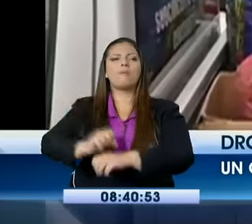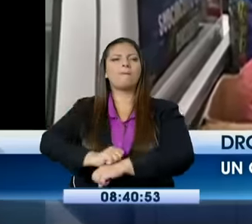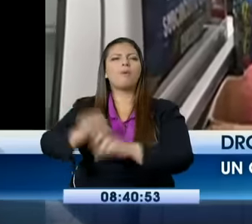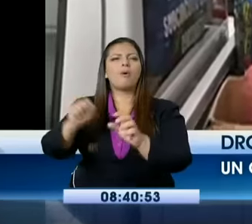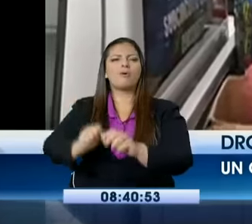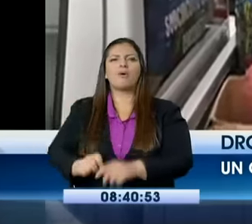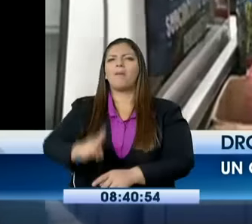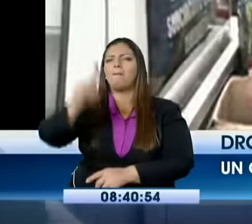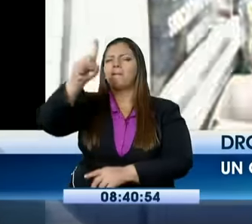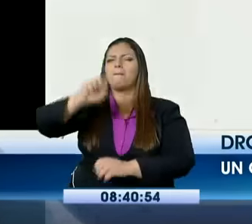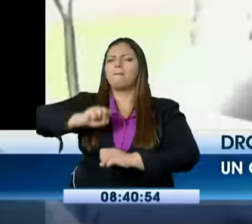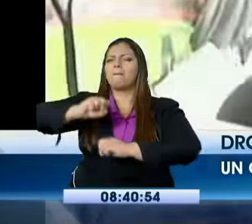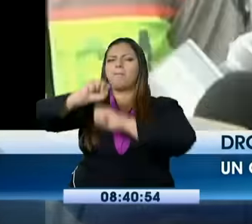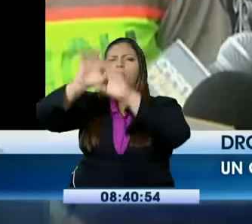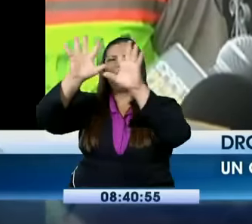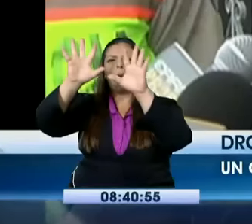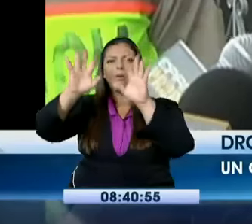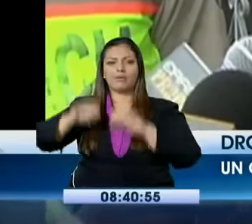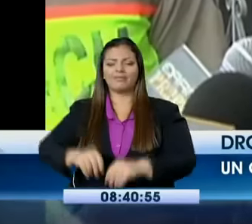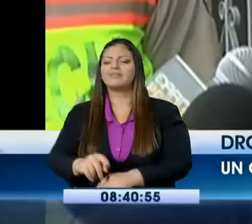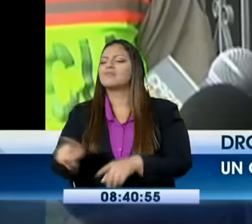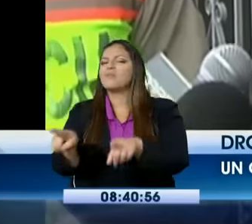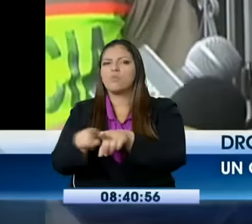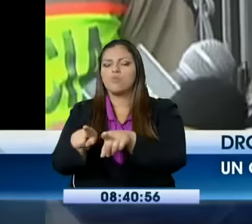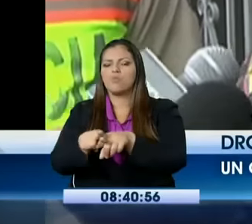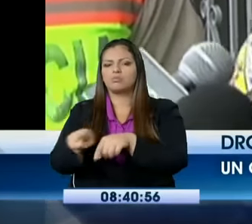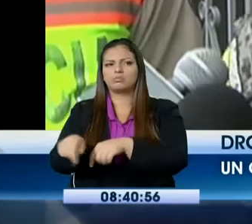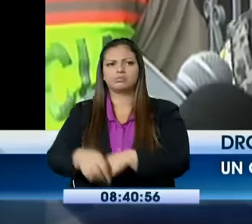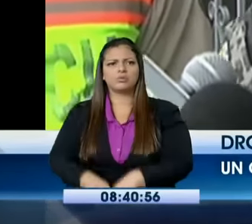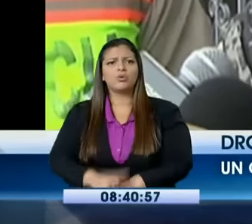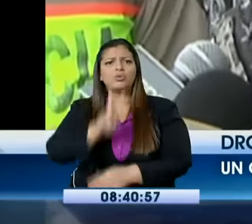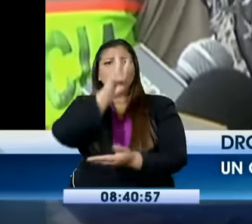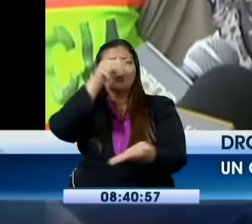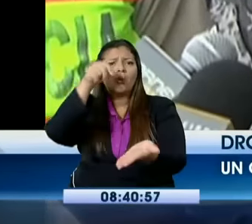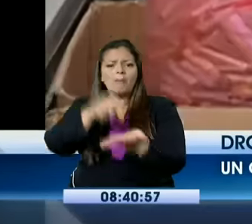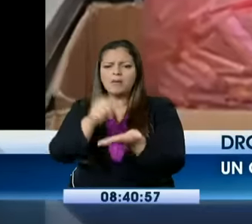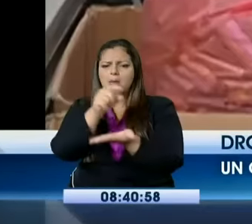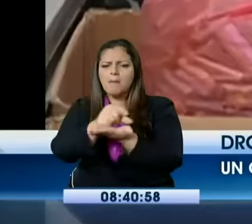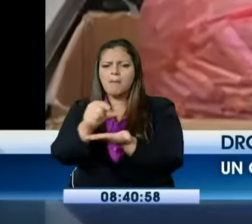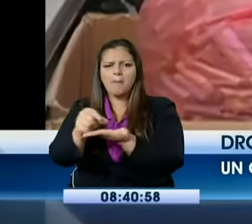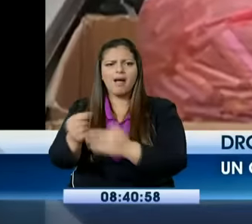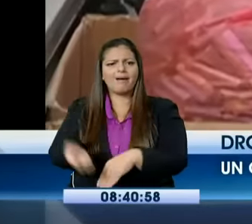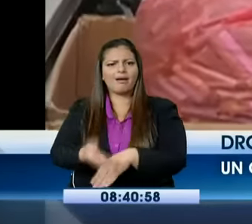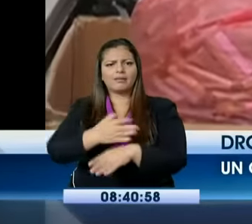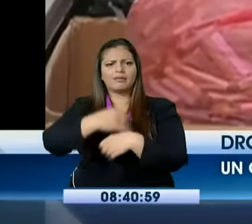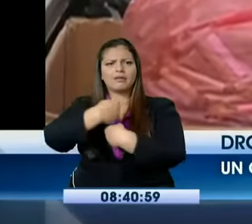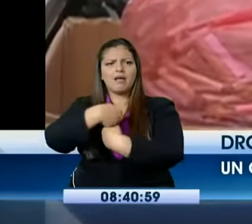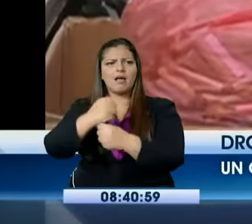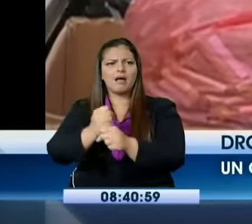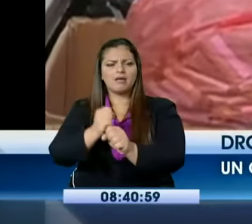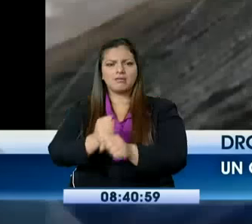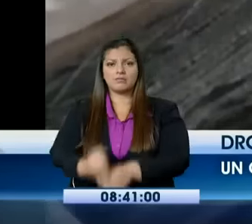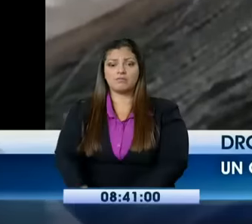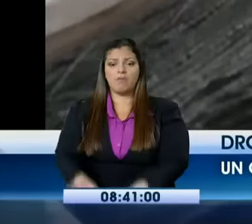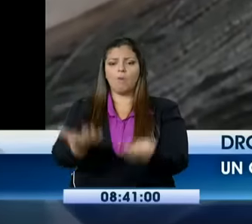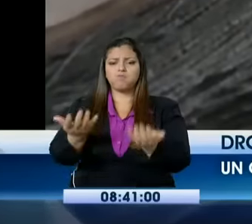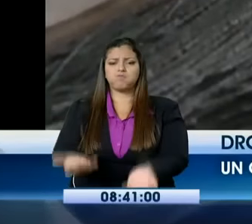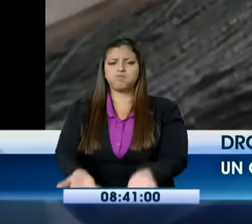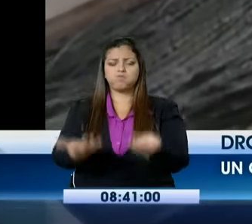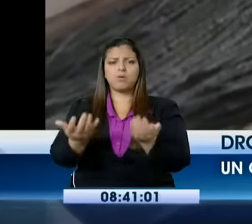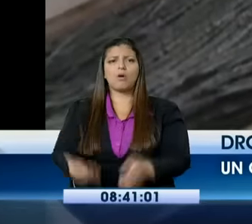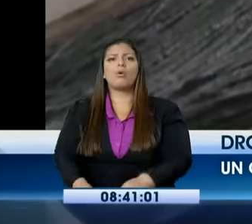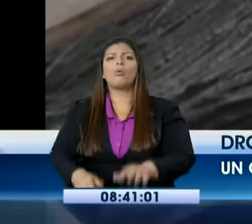que realizaron la acción. Unos 2.000 camaretas ya elaboradas, 8 libras